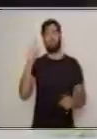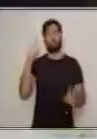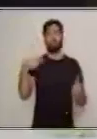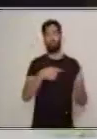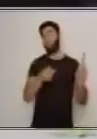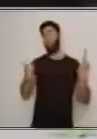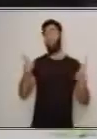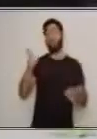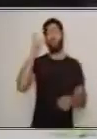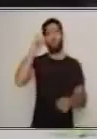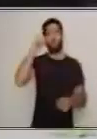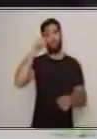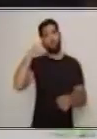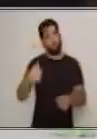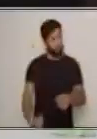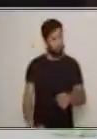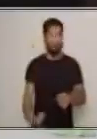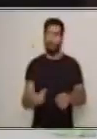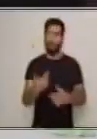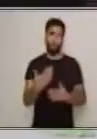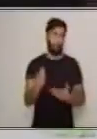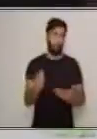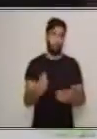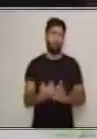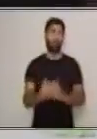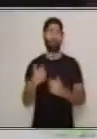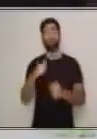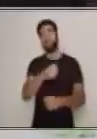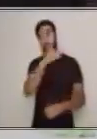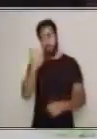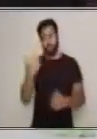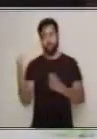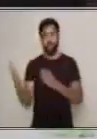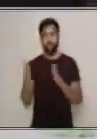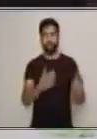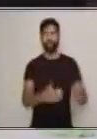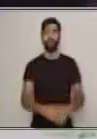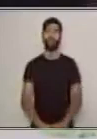la dicción. Ahora veamos otra destreza.